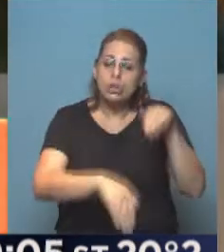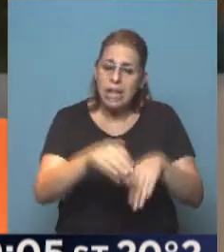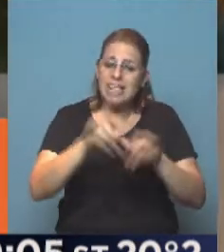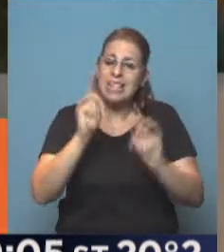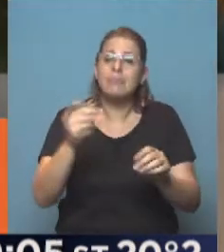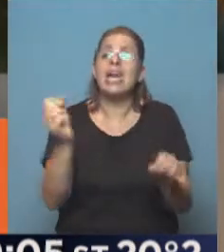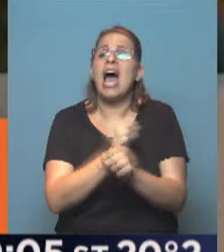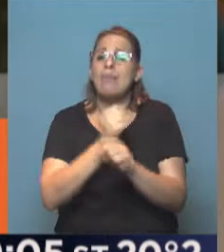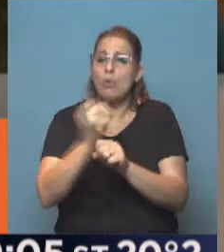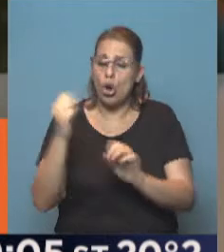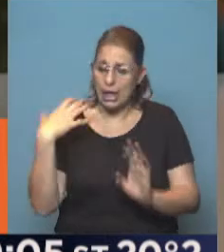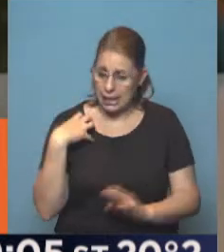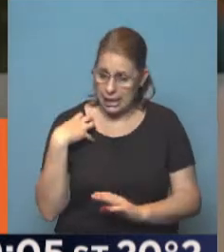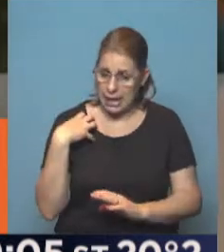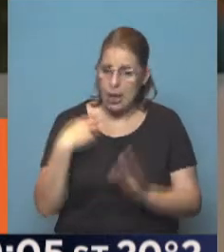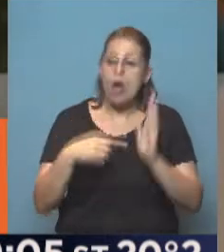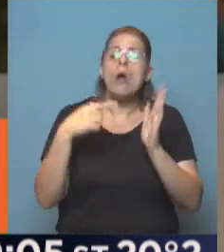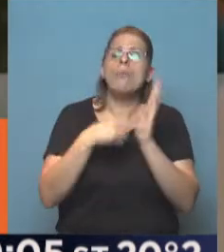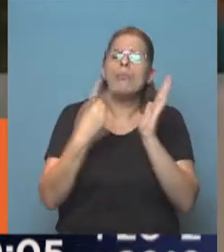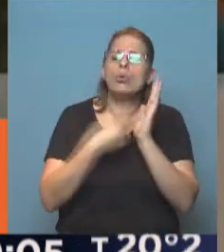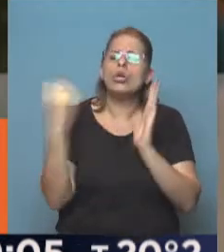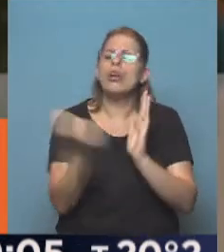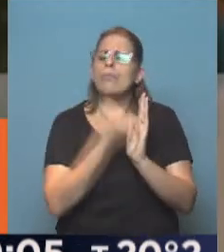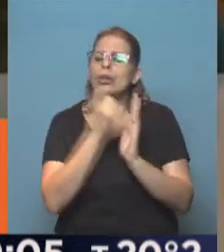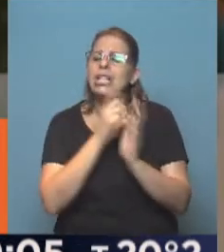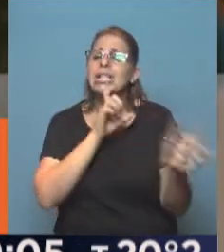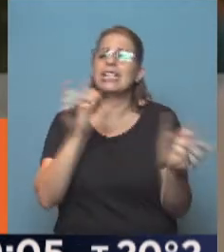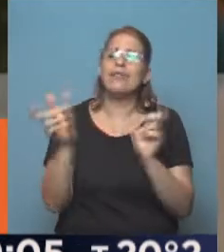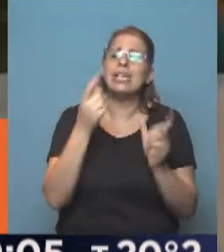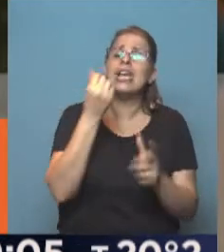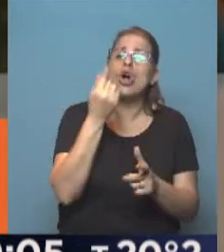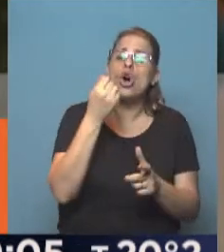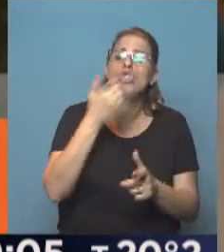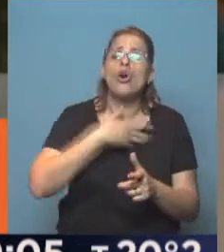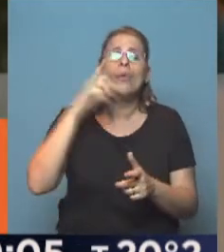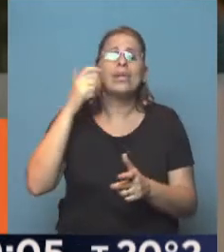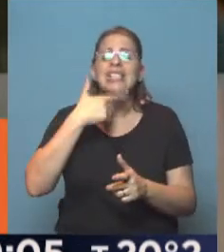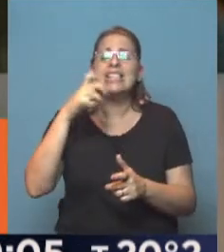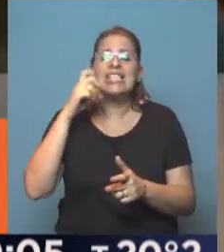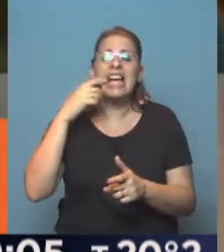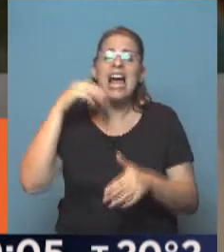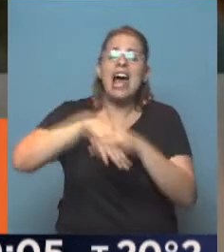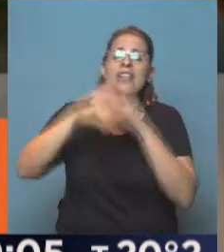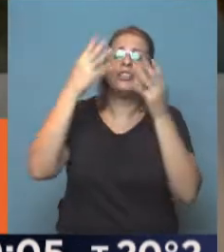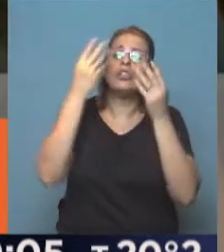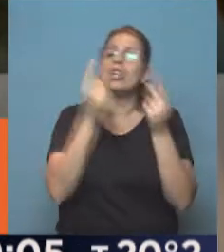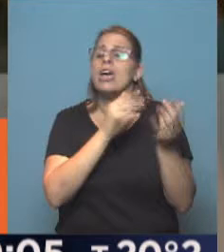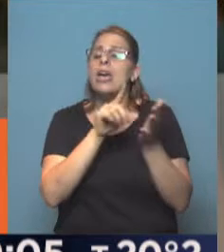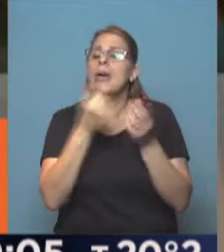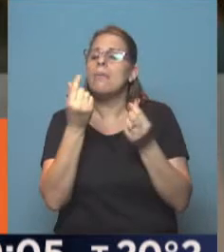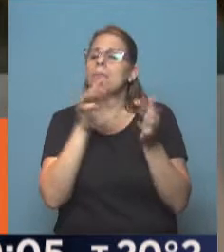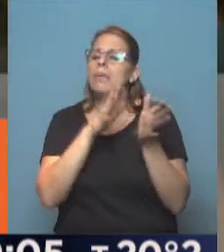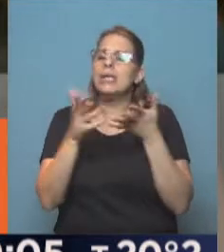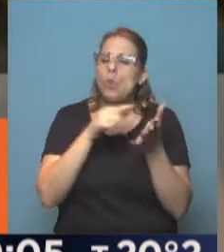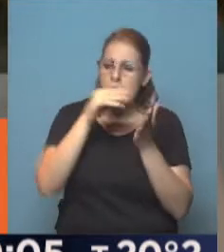puntos salientes es una gran diferencia respecto al costo fiscal que nosotros preveíamos en el presupuesto 2017,